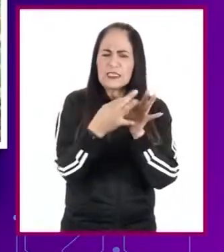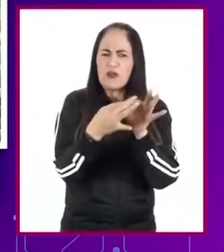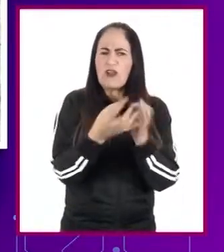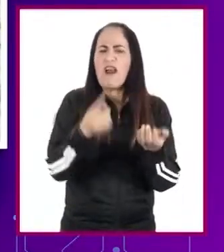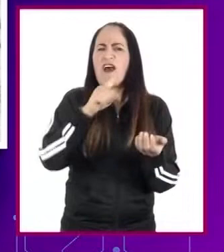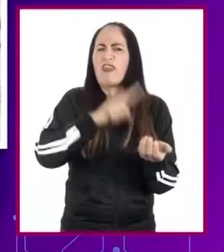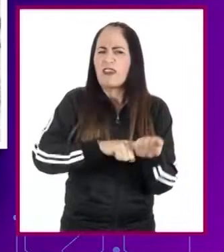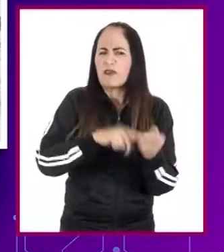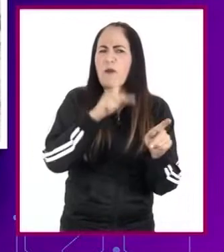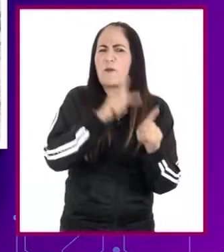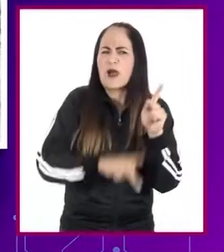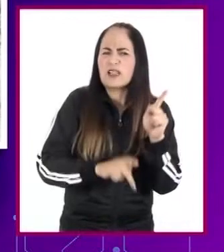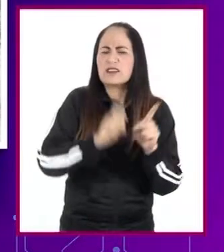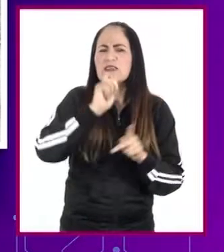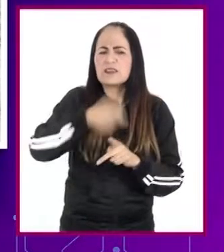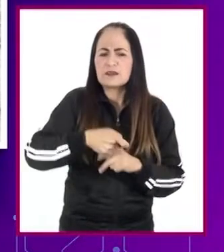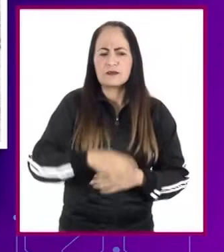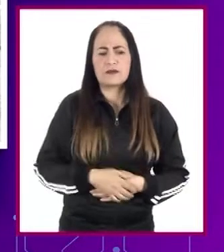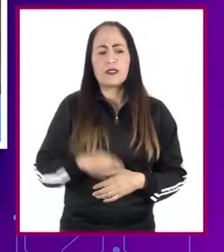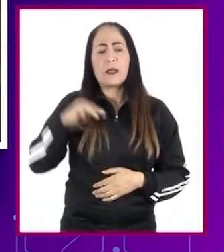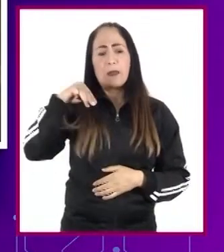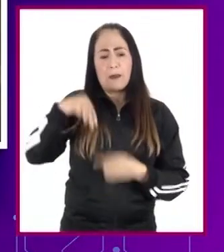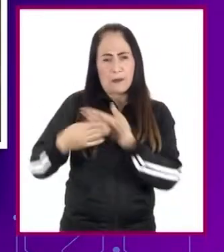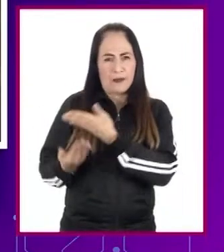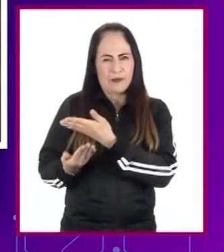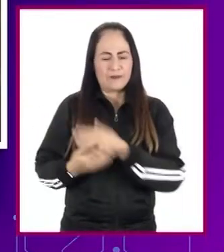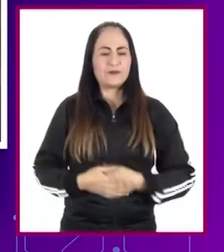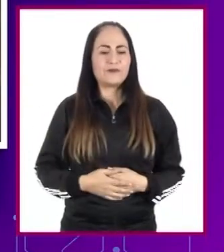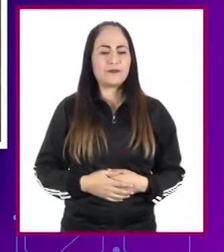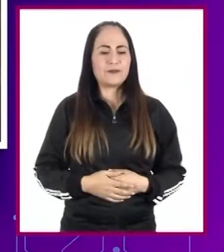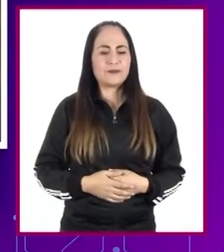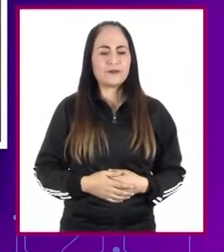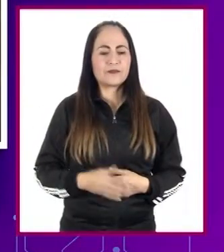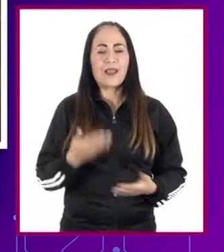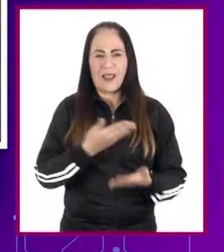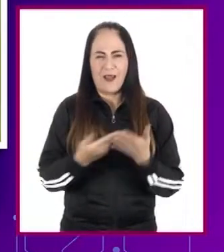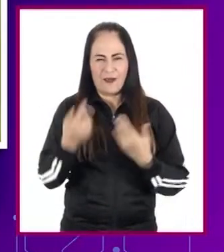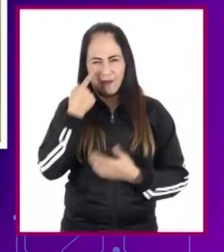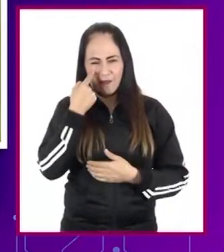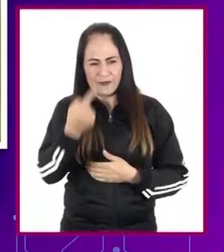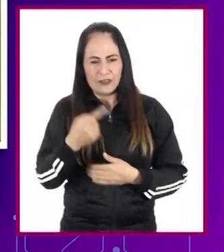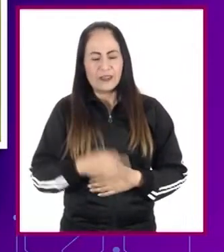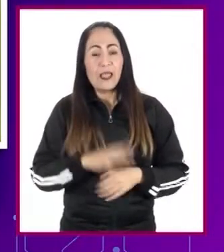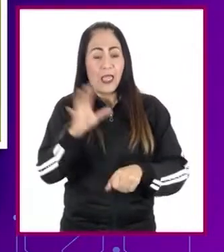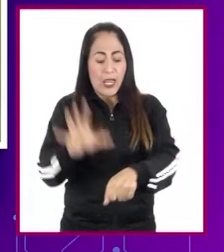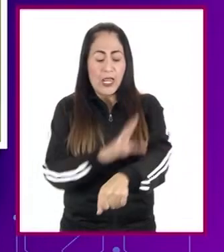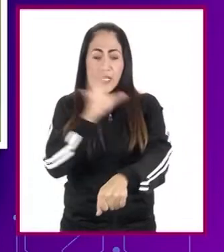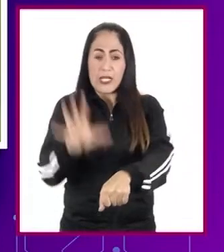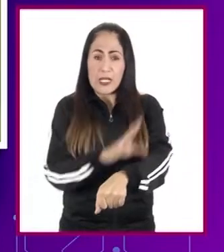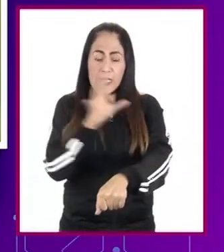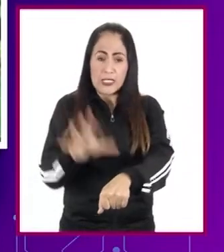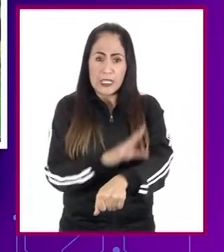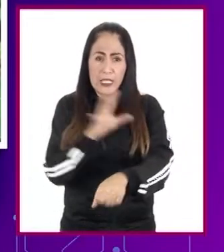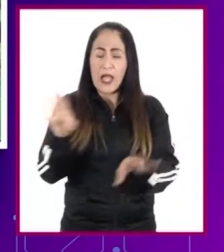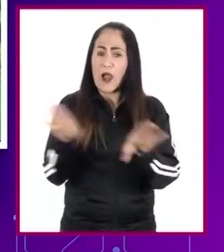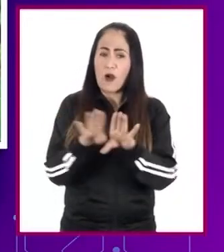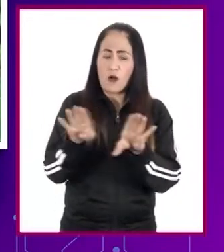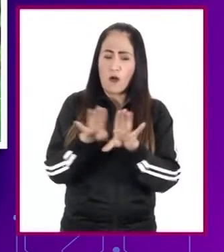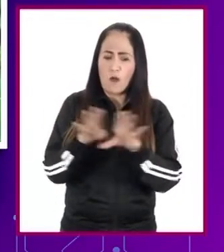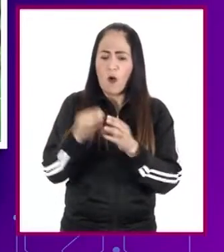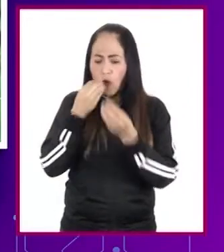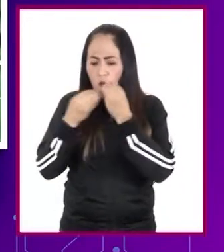esto? Principalmente en las mitocondrias. Ahora veamos cómo se genera la energía a partir de los nutrimentos de